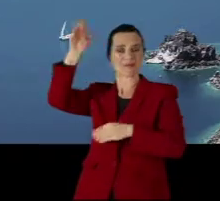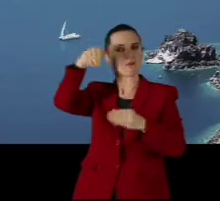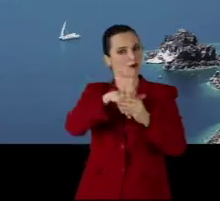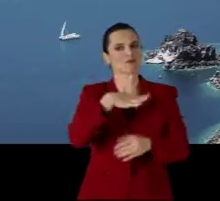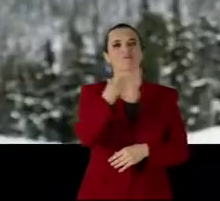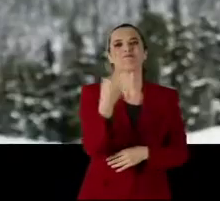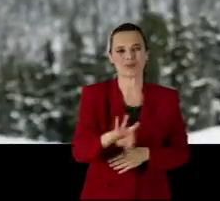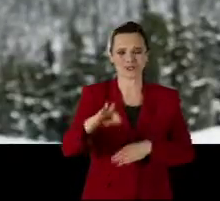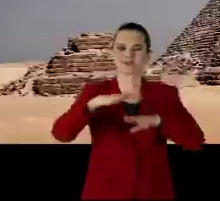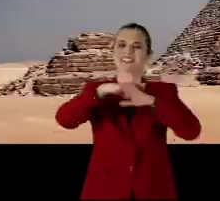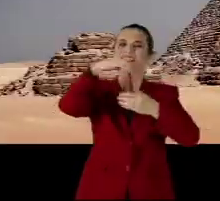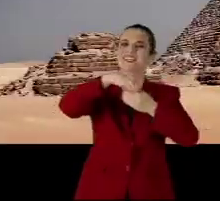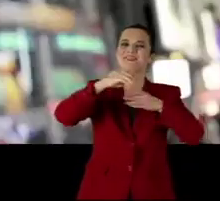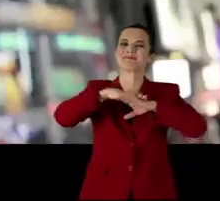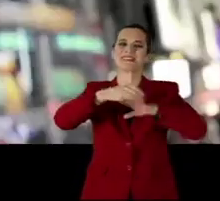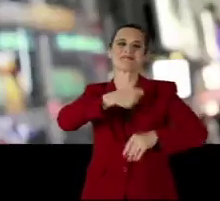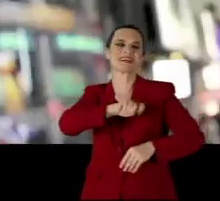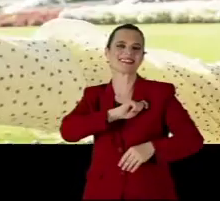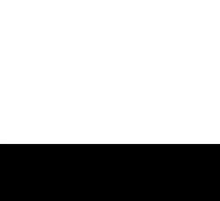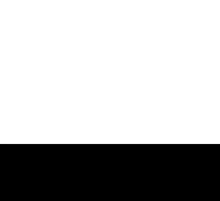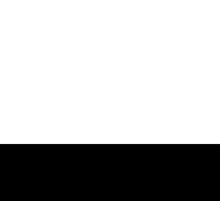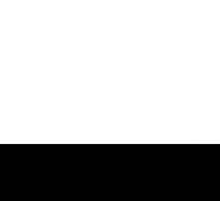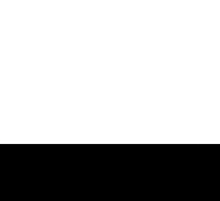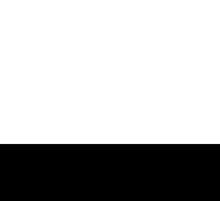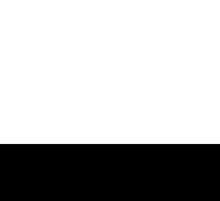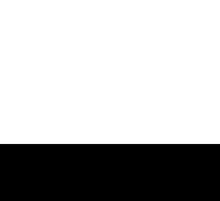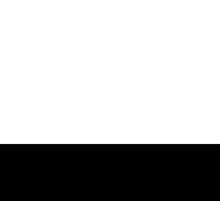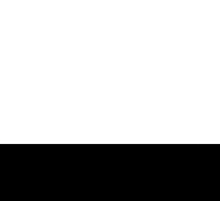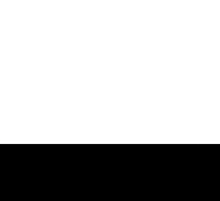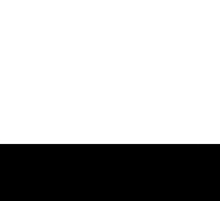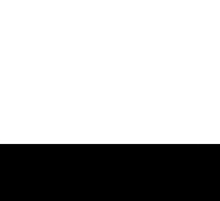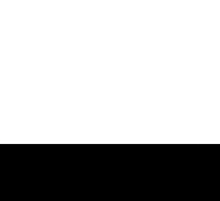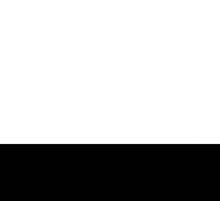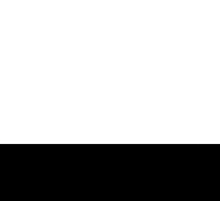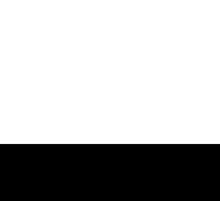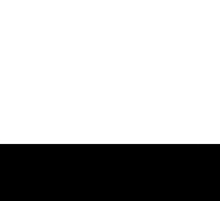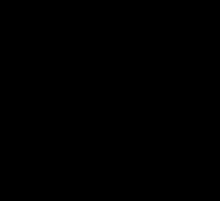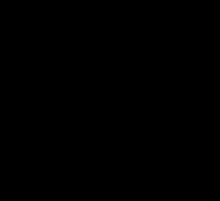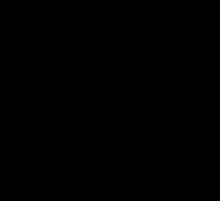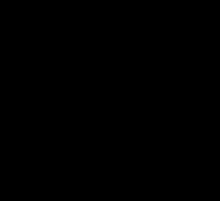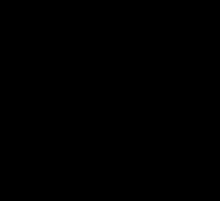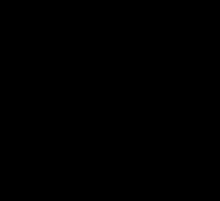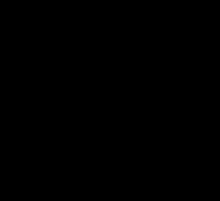votar aunque estés temporalmente en el extranjero. Junta de Castilla y León.